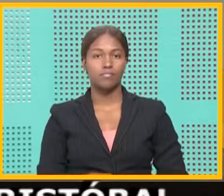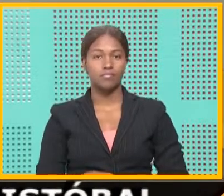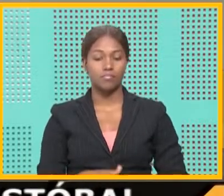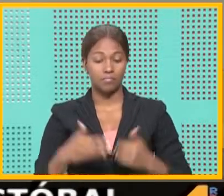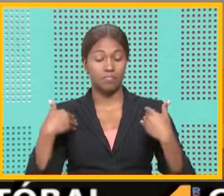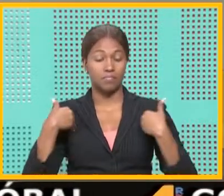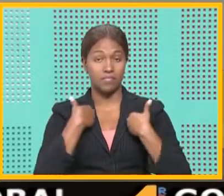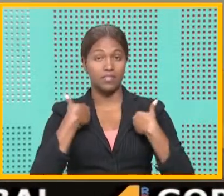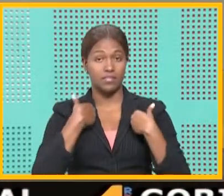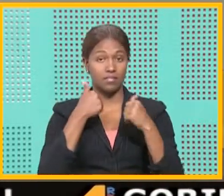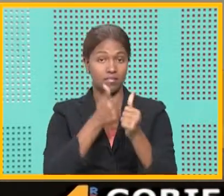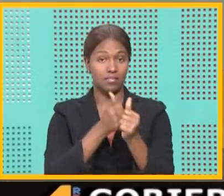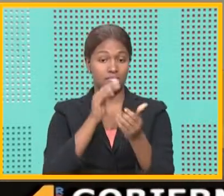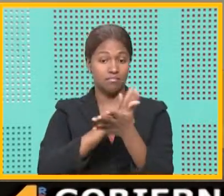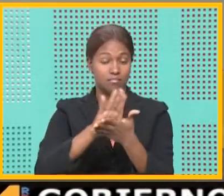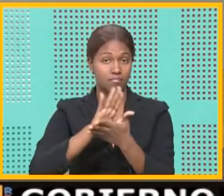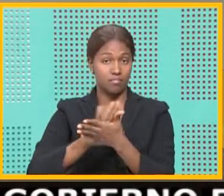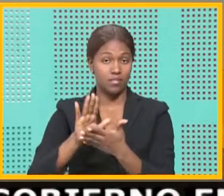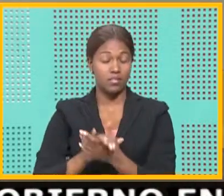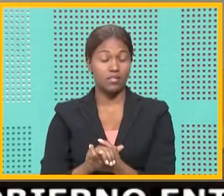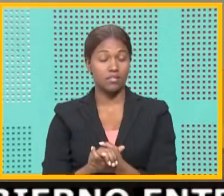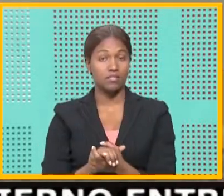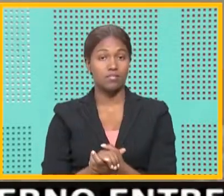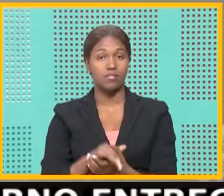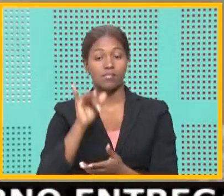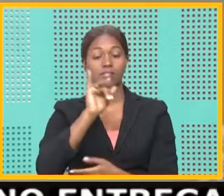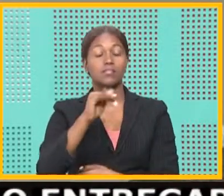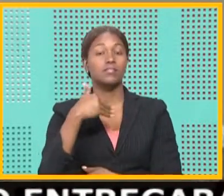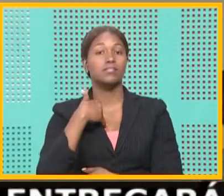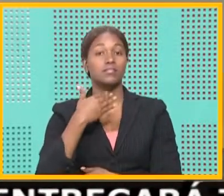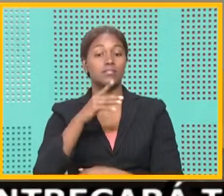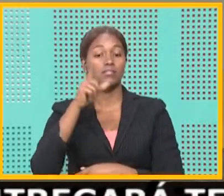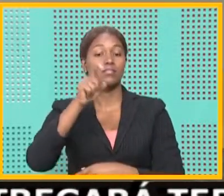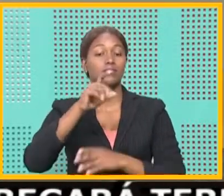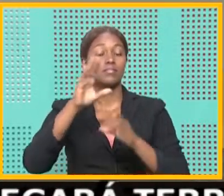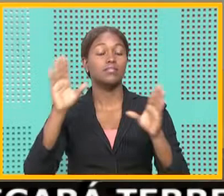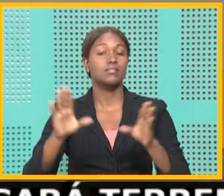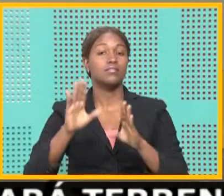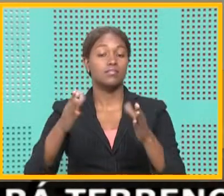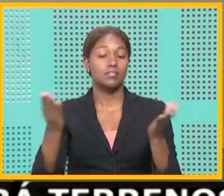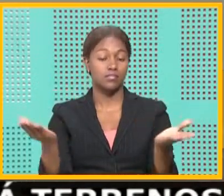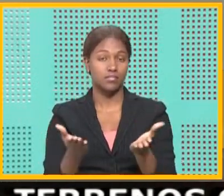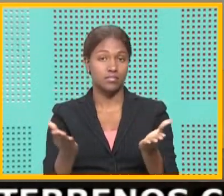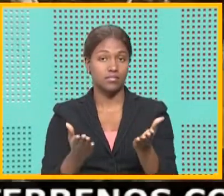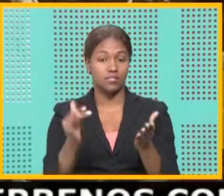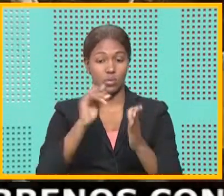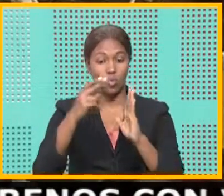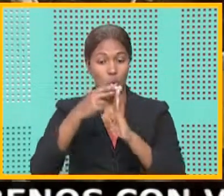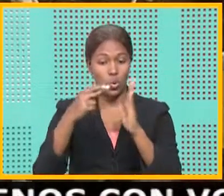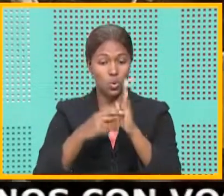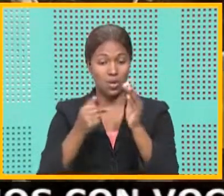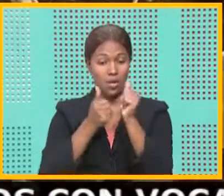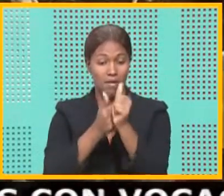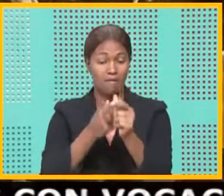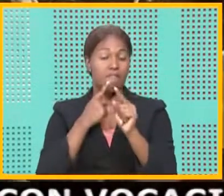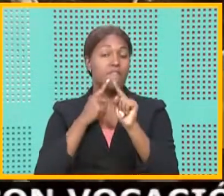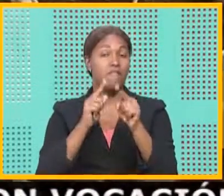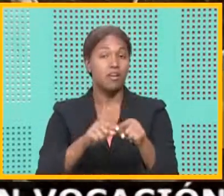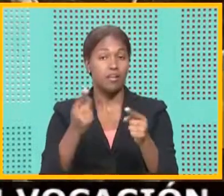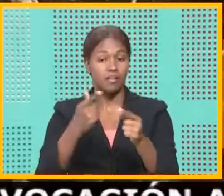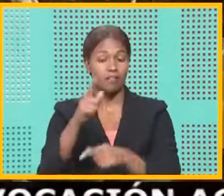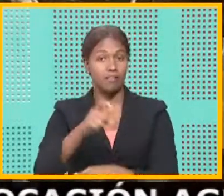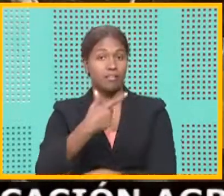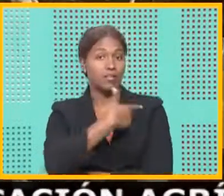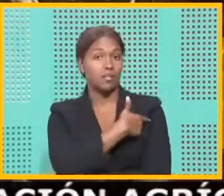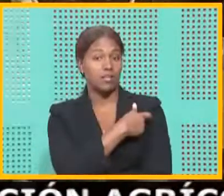la OIE. Y ese protocolo es el que se aplica aquí. Y el protocolo manda una